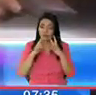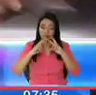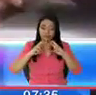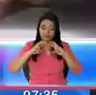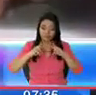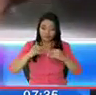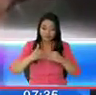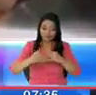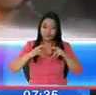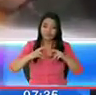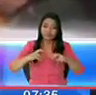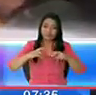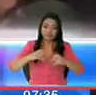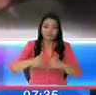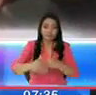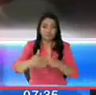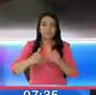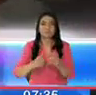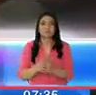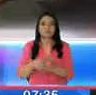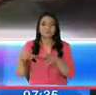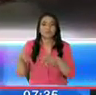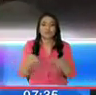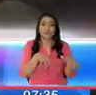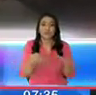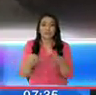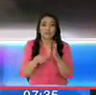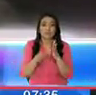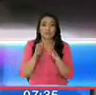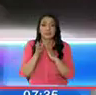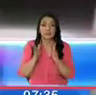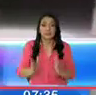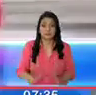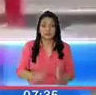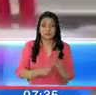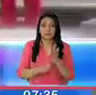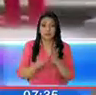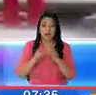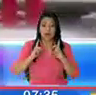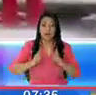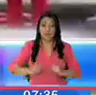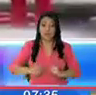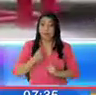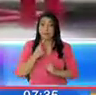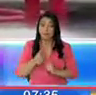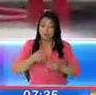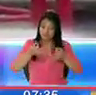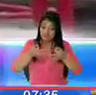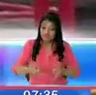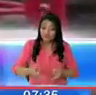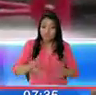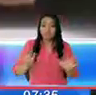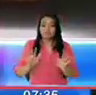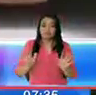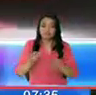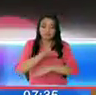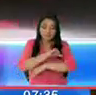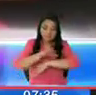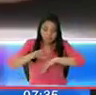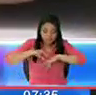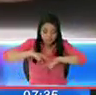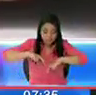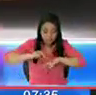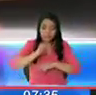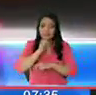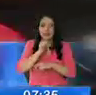vayan realizando los cultivos. El coordinador del Ministerio de Salud de la Zona 8 indicó que aún no existe un diagnóstico de la autopsia. Ese es un